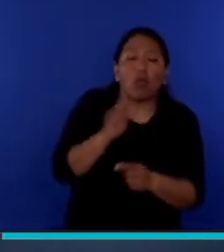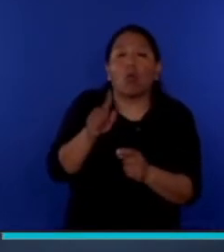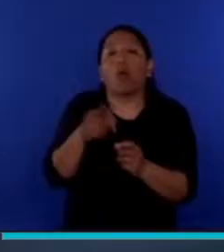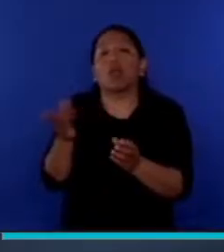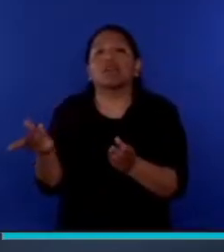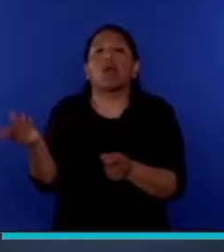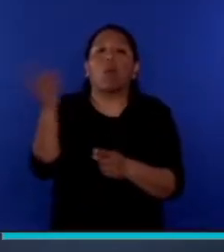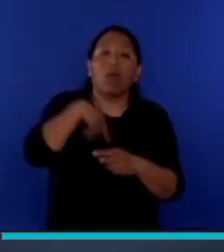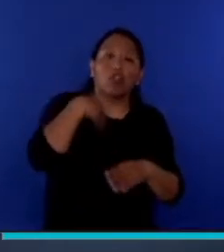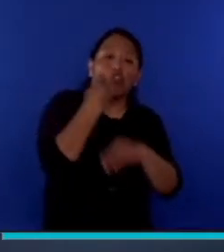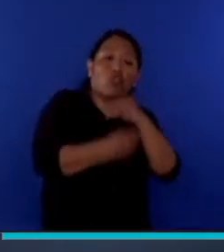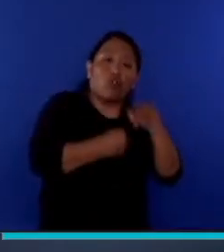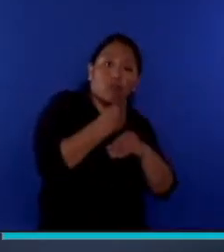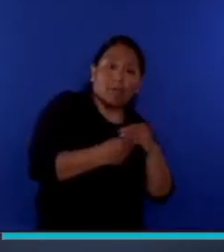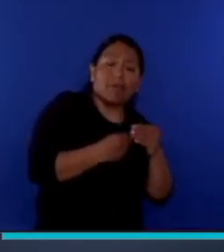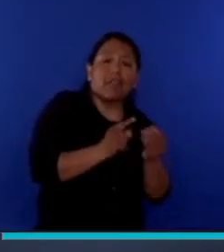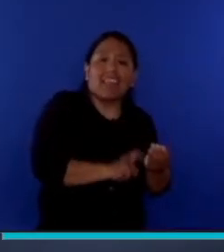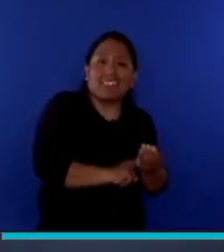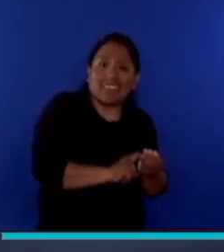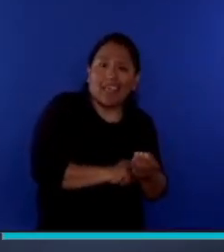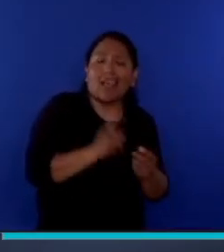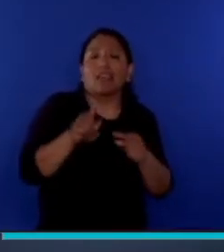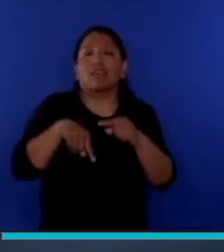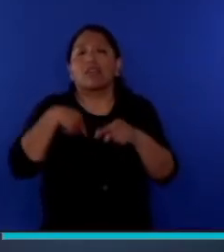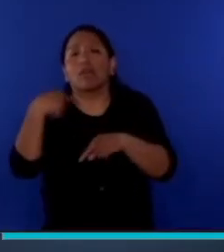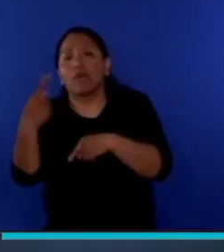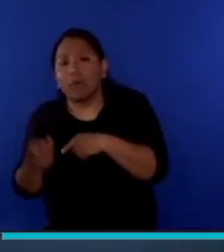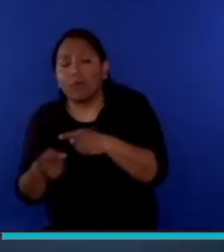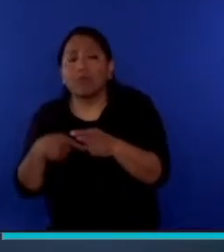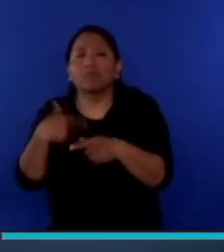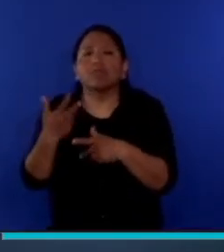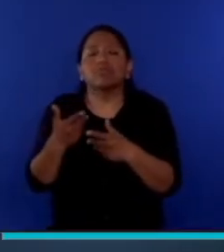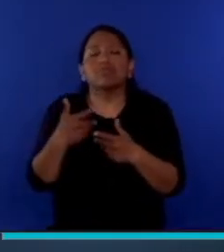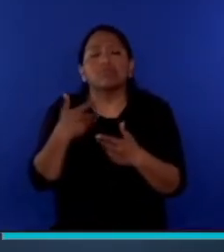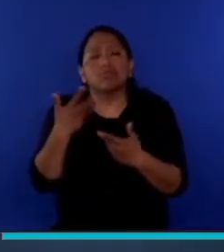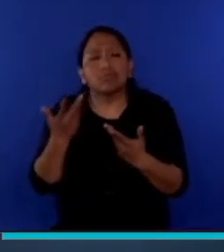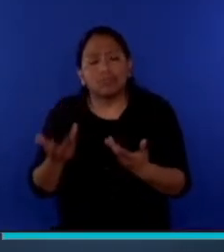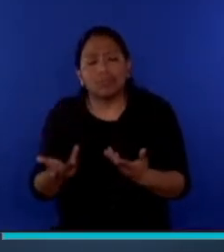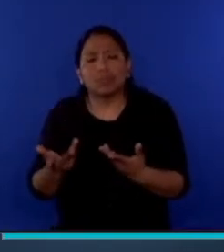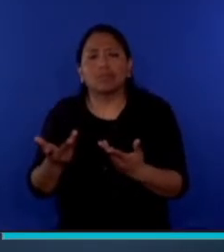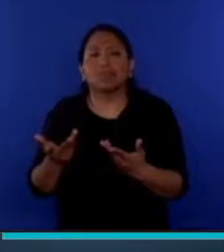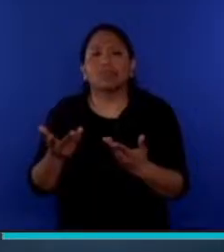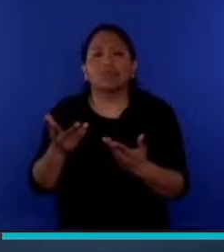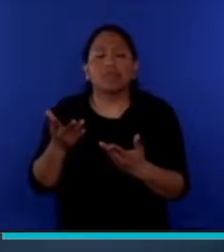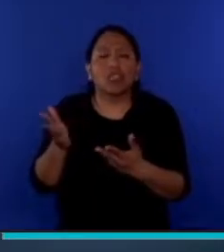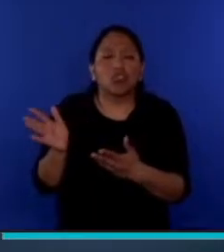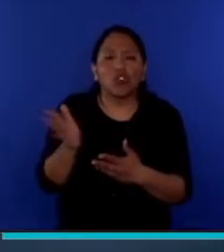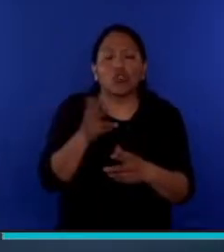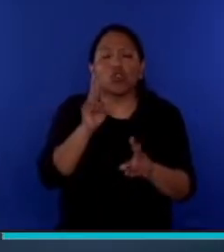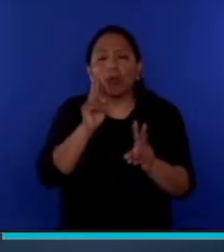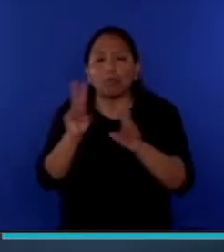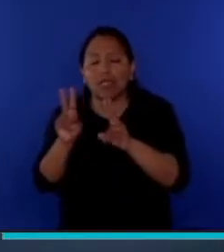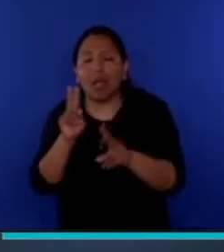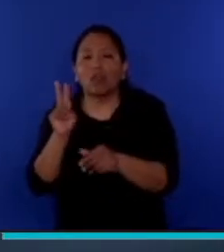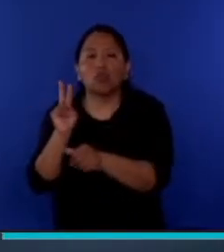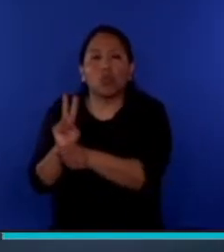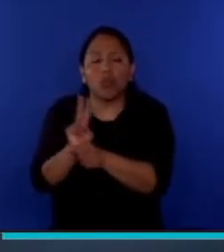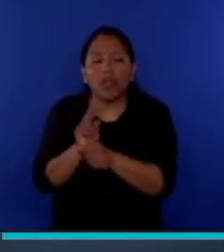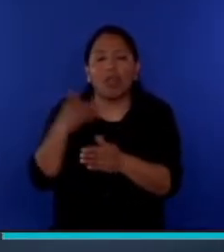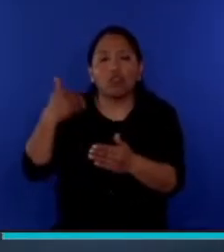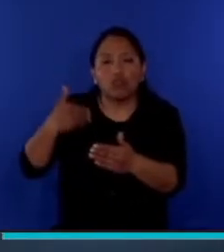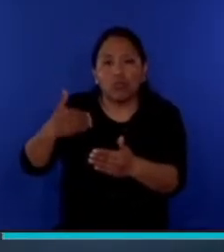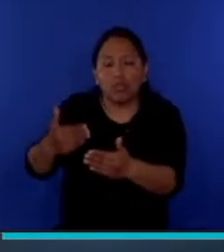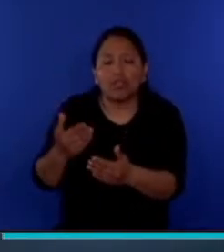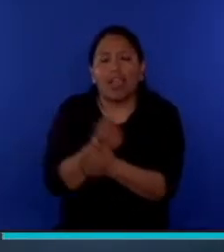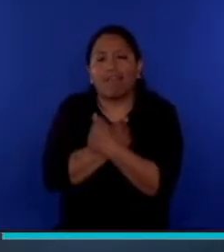familia de origen, porque implica la posibilidad también de que hayamos muchos mirando ese proceso, cuidando a esos niños y